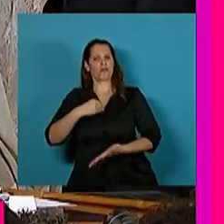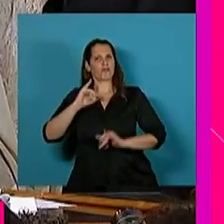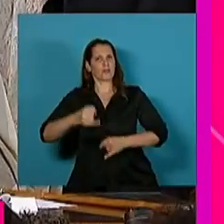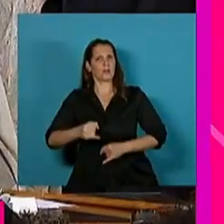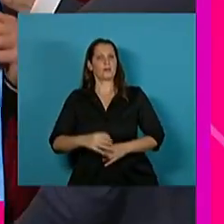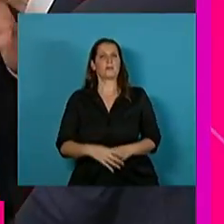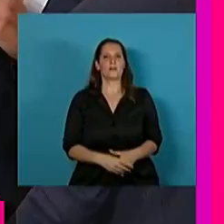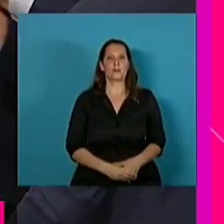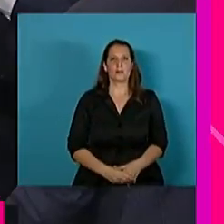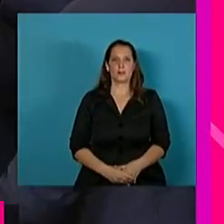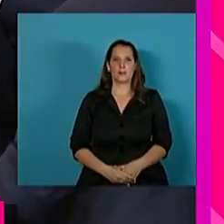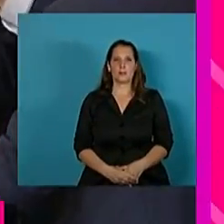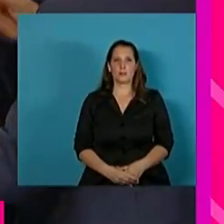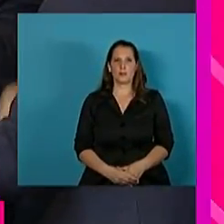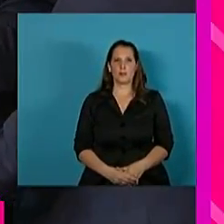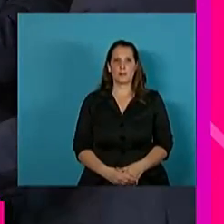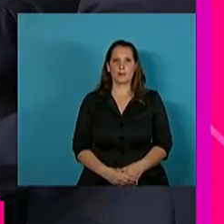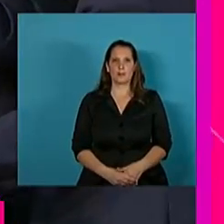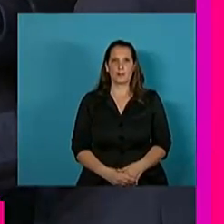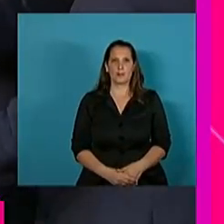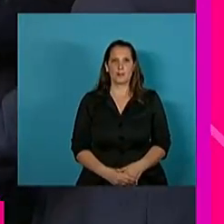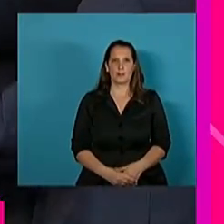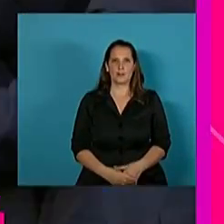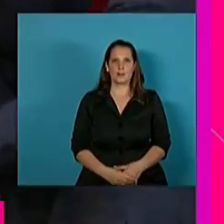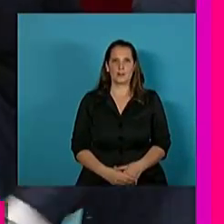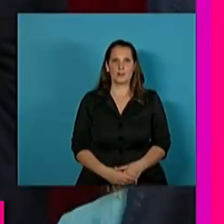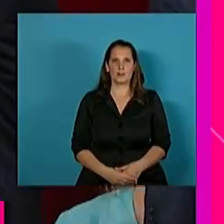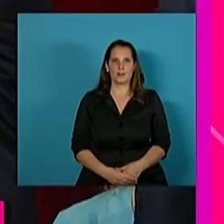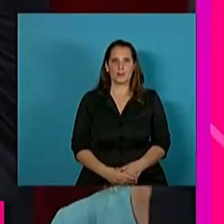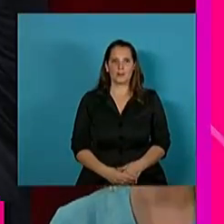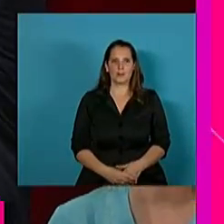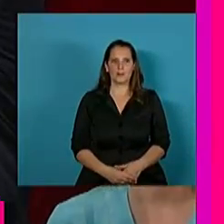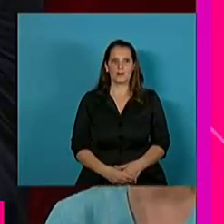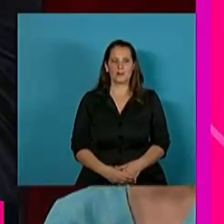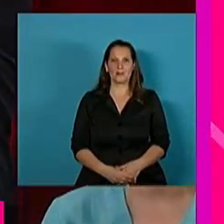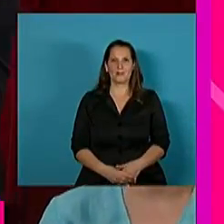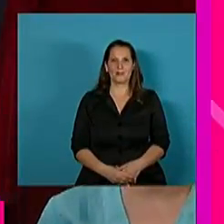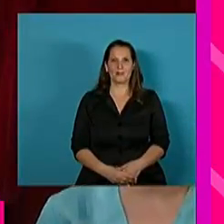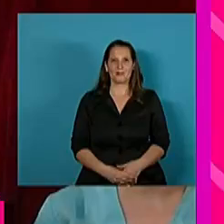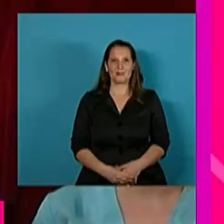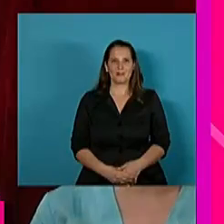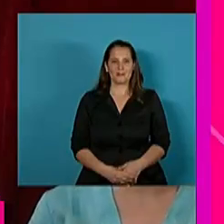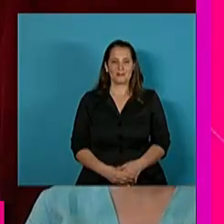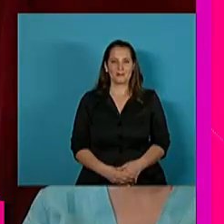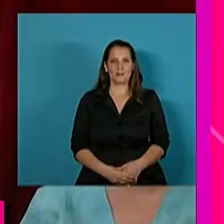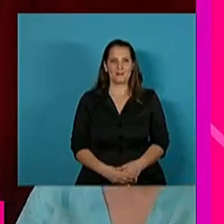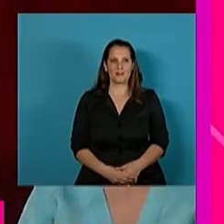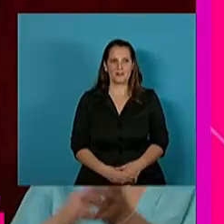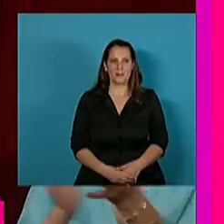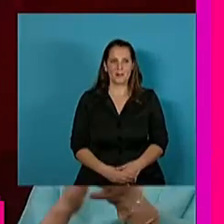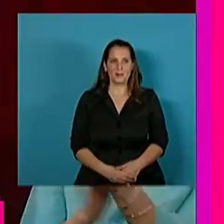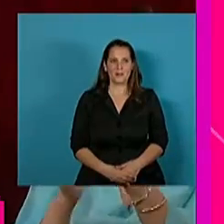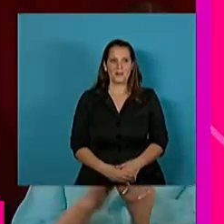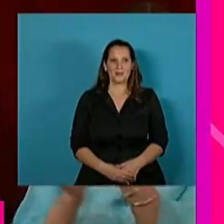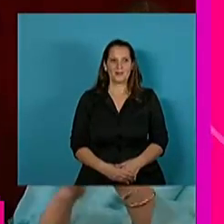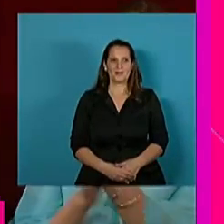mundo. Este era el día. En este caso, y este era el día. Él hizo está algo bueno, ¿no? con convencimiento pleno y me parece que es para felicitarlo porque lo hizo sutilmente. Ahora, la cuestión a mí me no